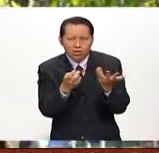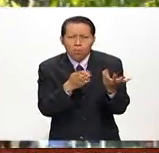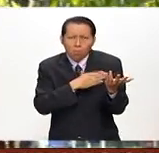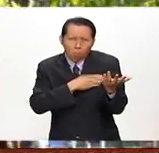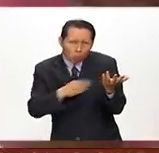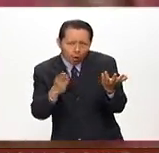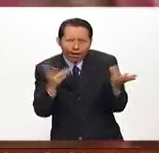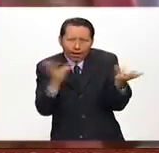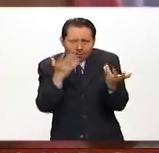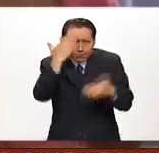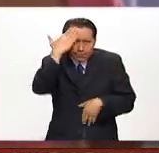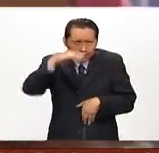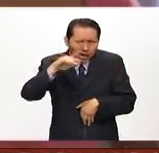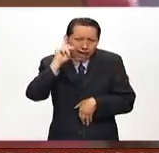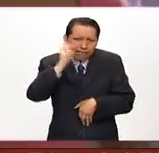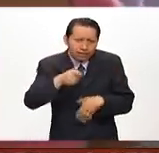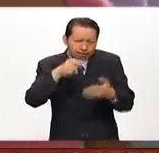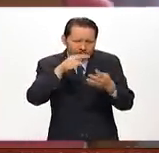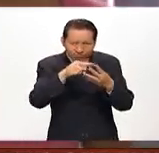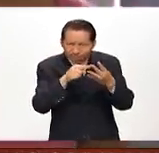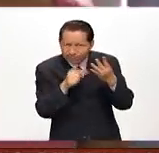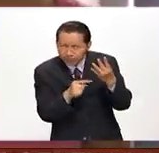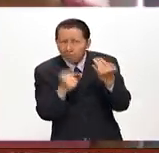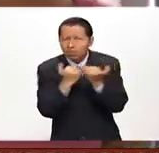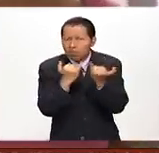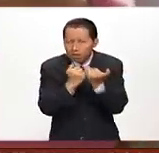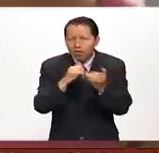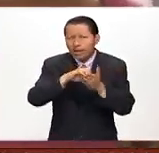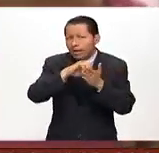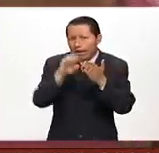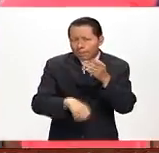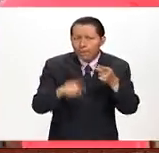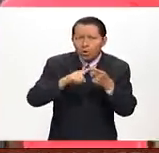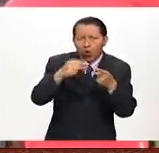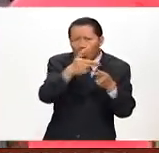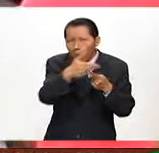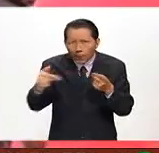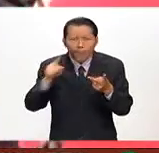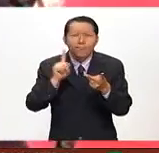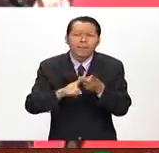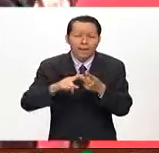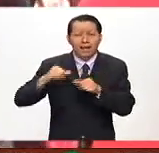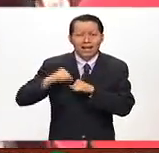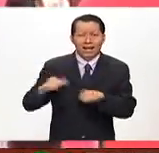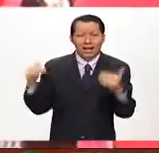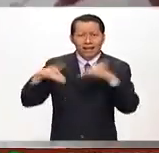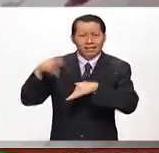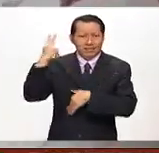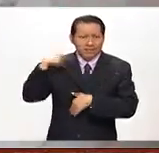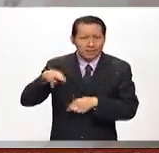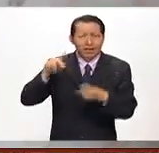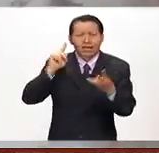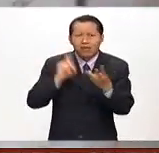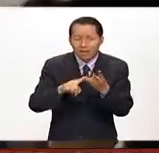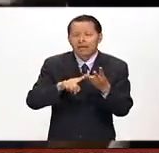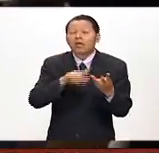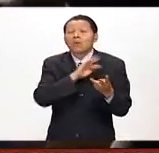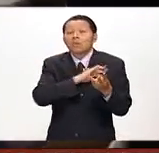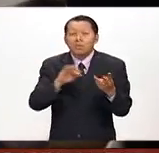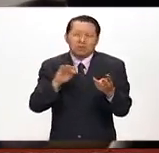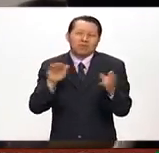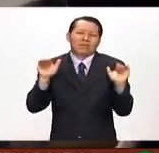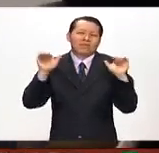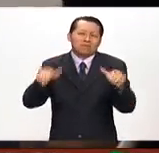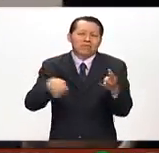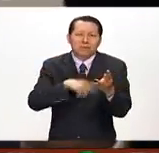experiencia en hoteles, en agencias de viajes, en aerolíneas, en aeropuertos, en congresos. Entonces los